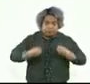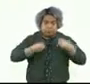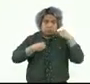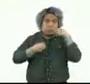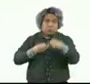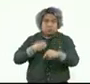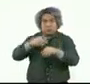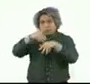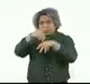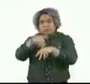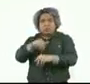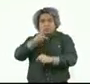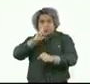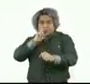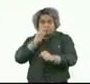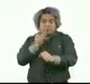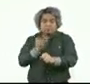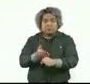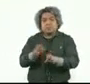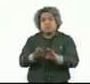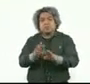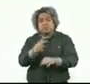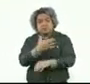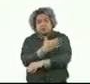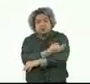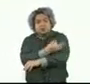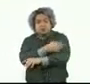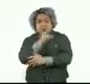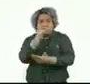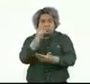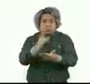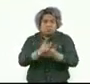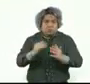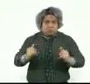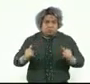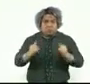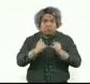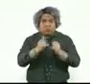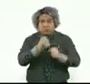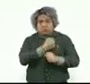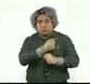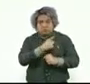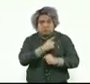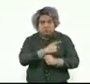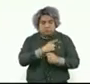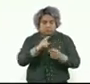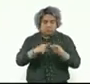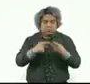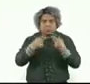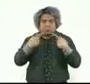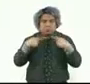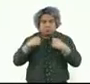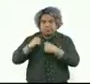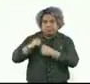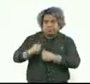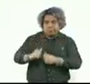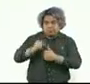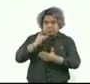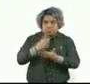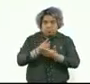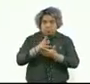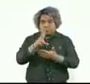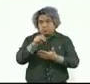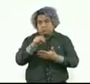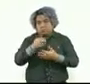la vacunación en la ciudad y eso no es solo tarea de las instituciones de salud, de los compañeros servidores públicos que han apoyado,